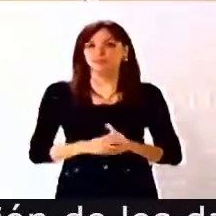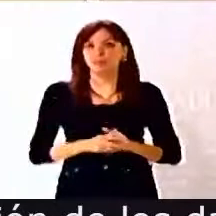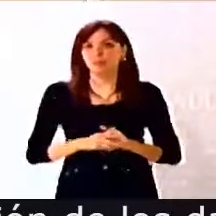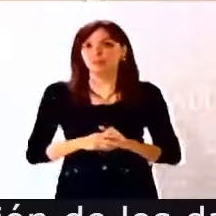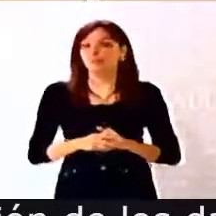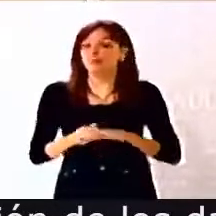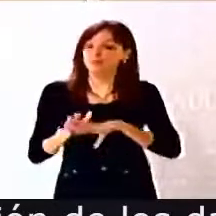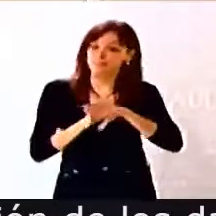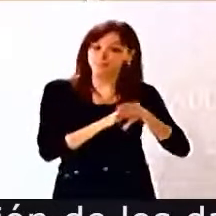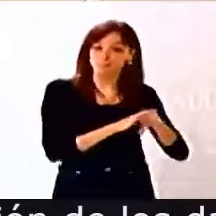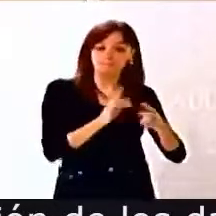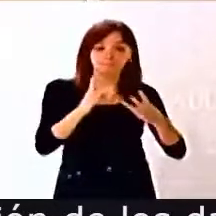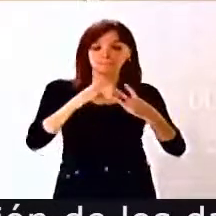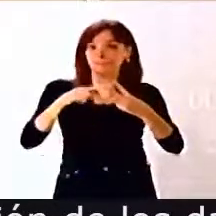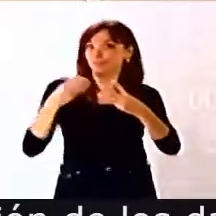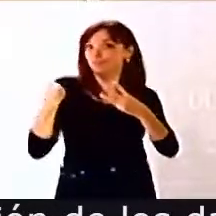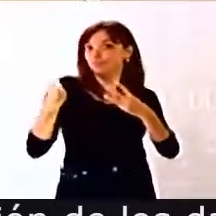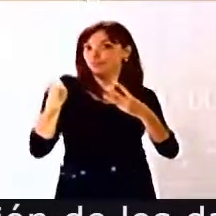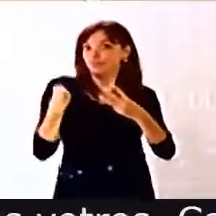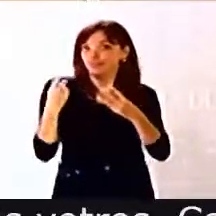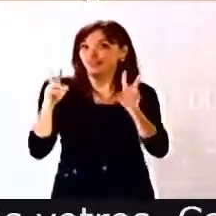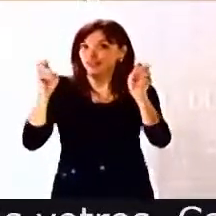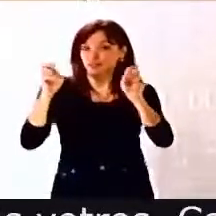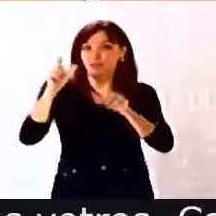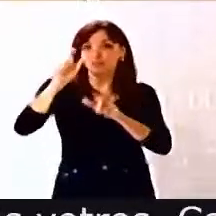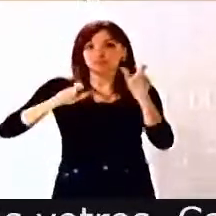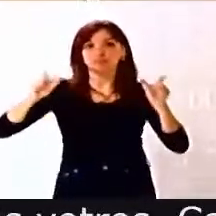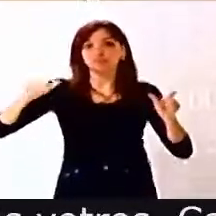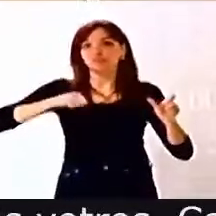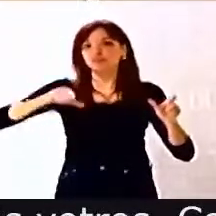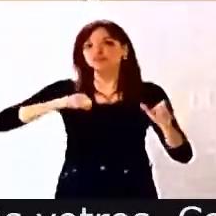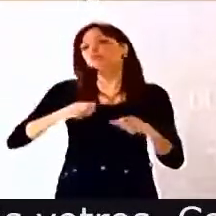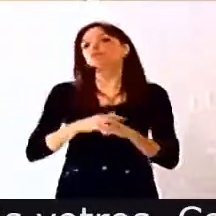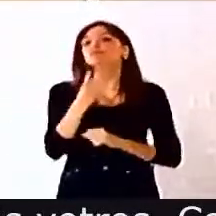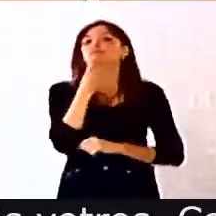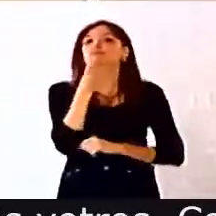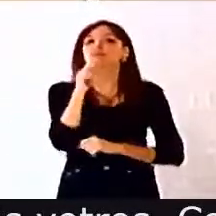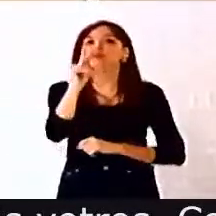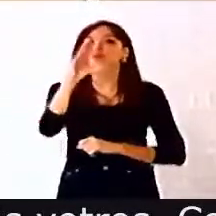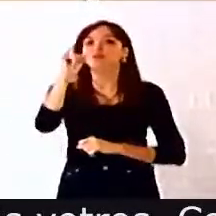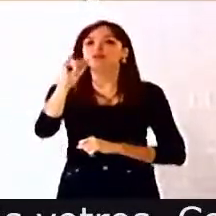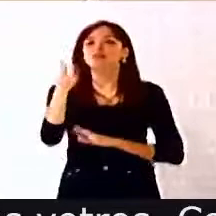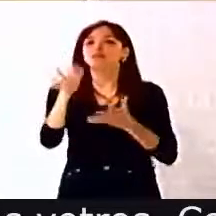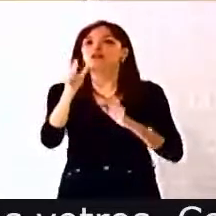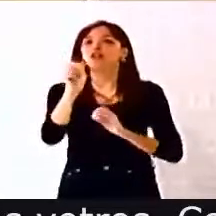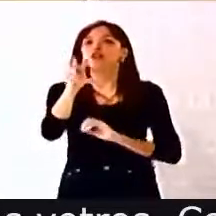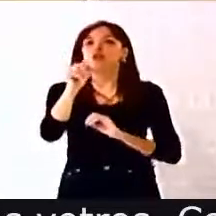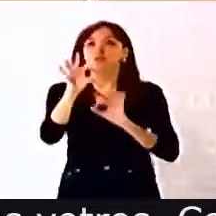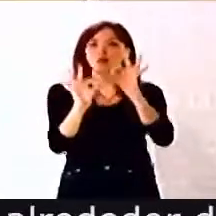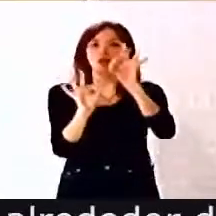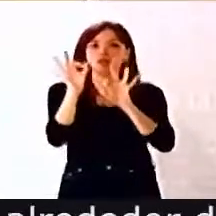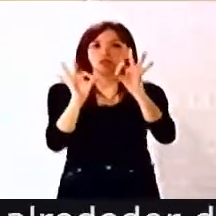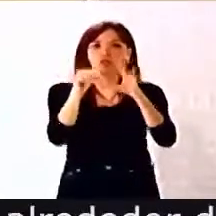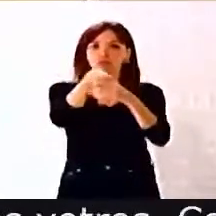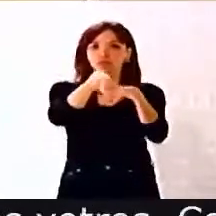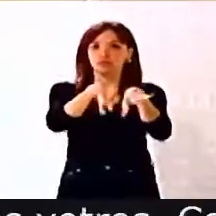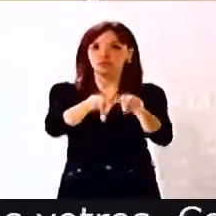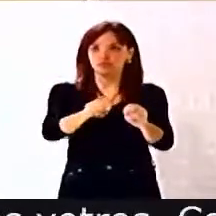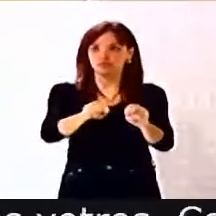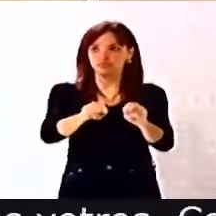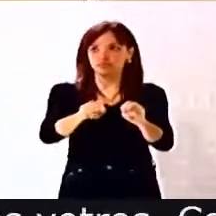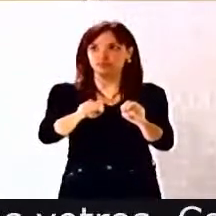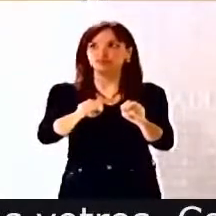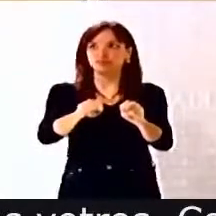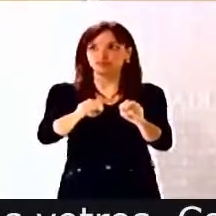con respecto a la presión asistencial, decirle que en las UCI estamos alrededor del 12% de